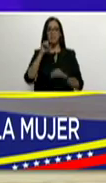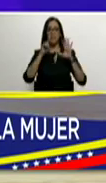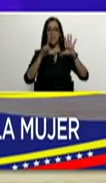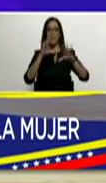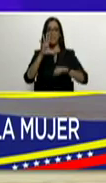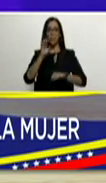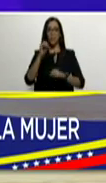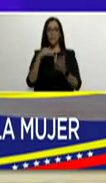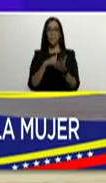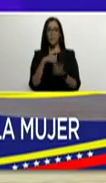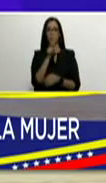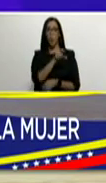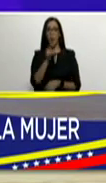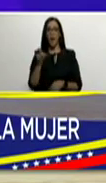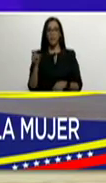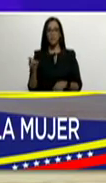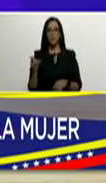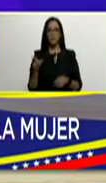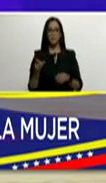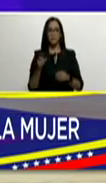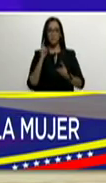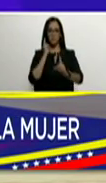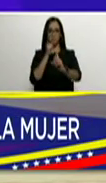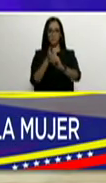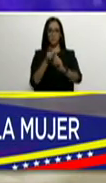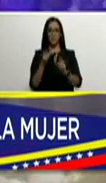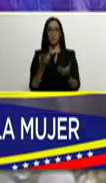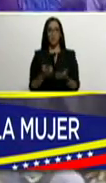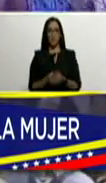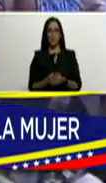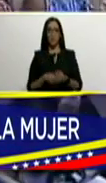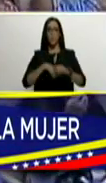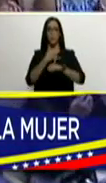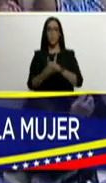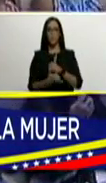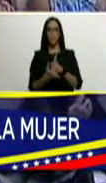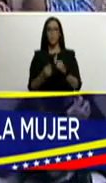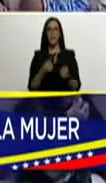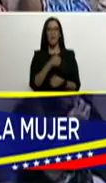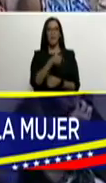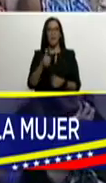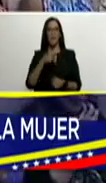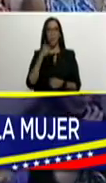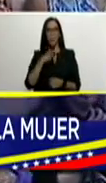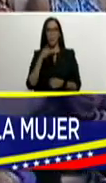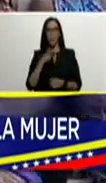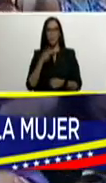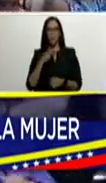750 mil mujeres. Atender la meta. En cada acción, en cada política,